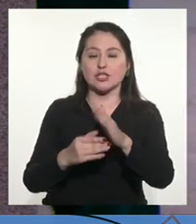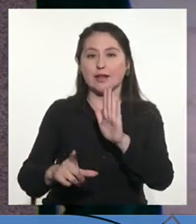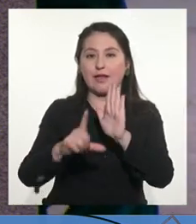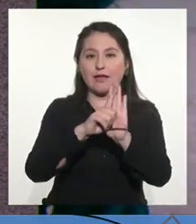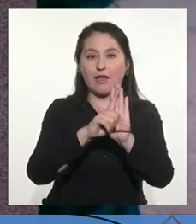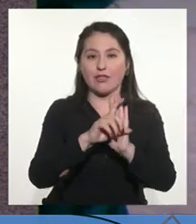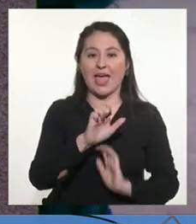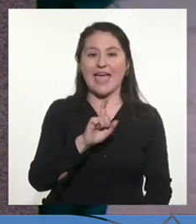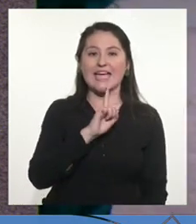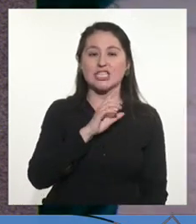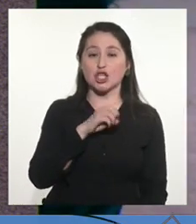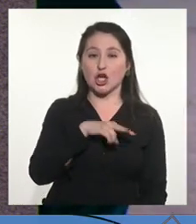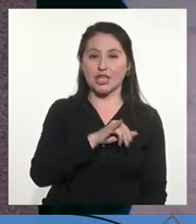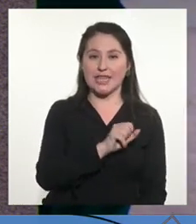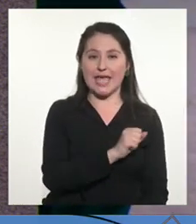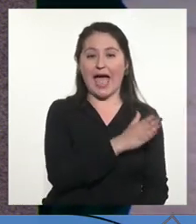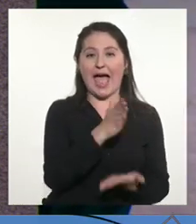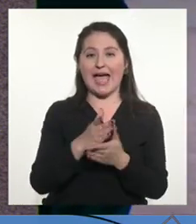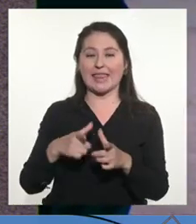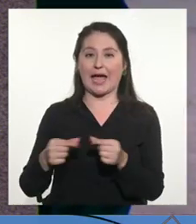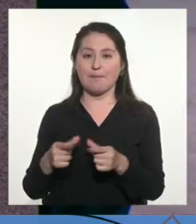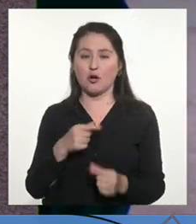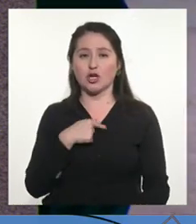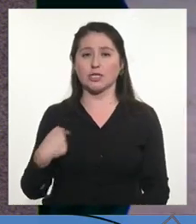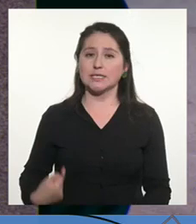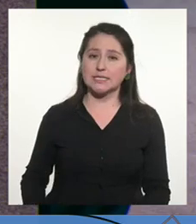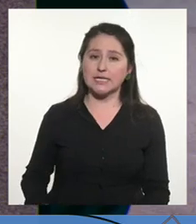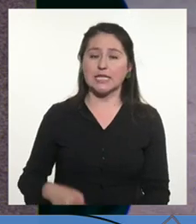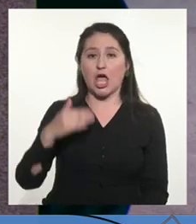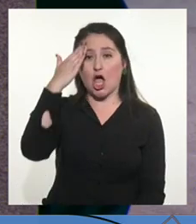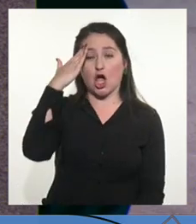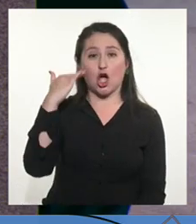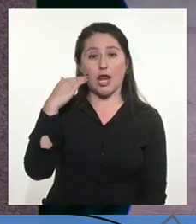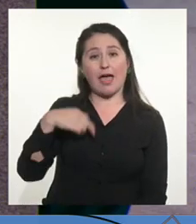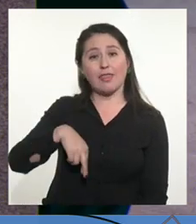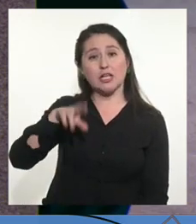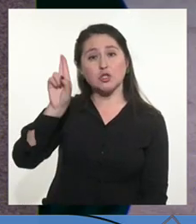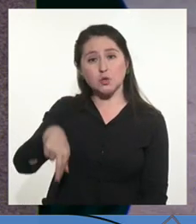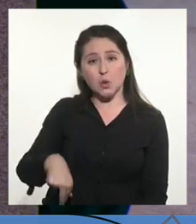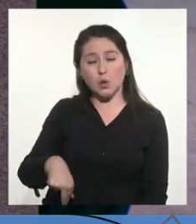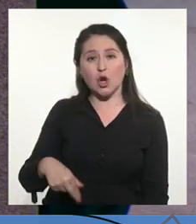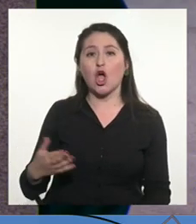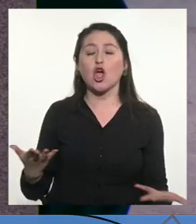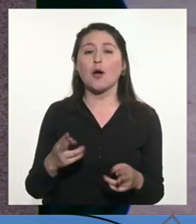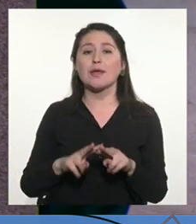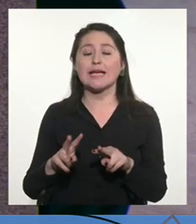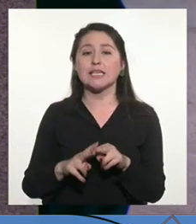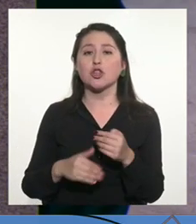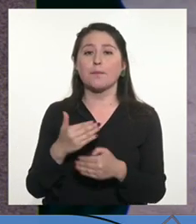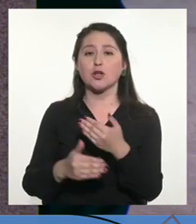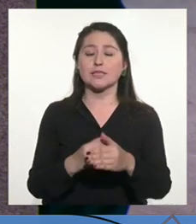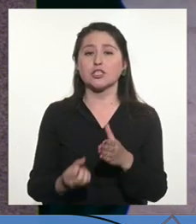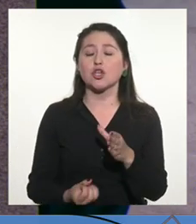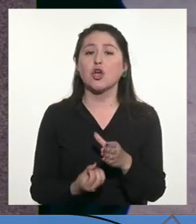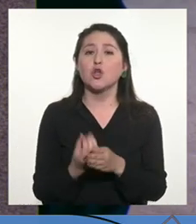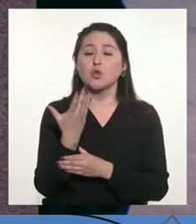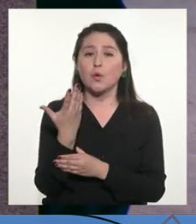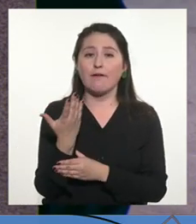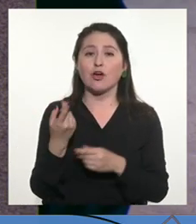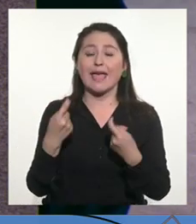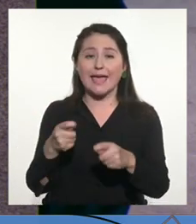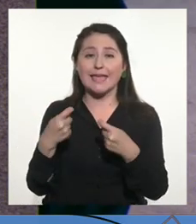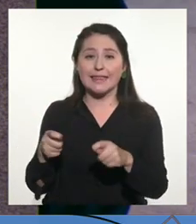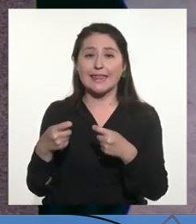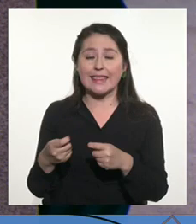estonia hasta japón china corea del sur donde están habiendo procesos innovadores que justamente intentan